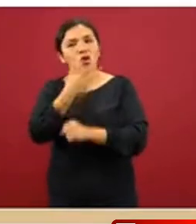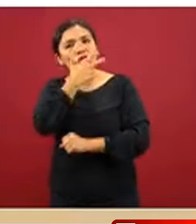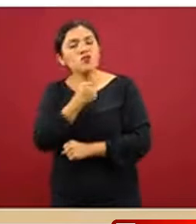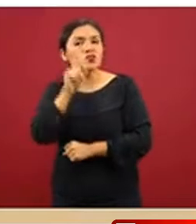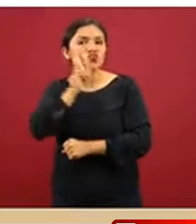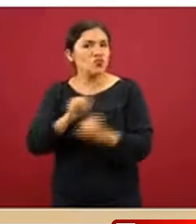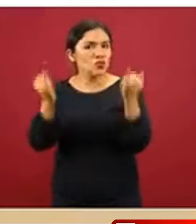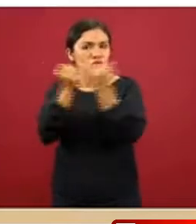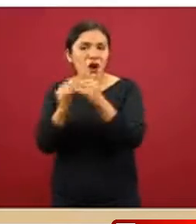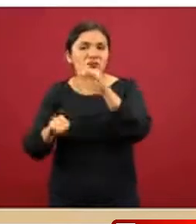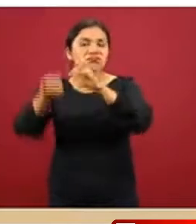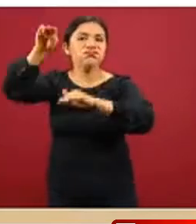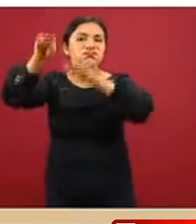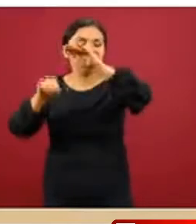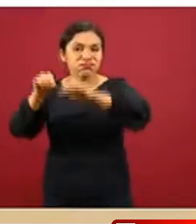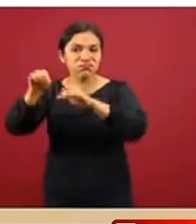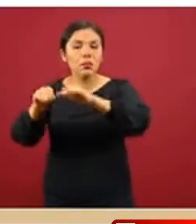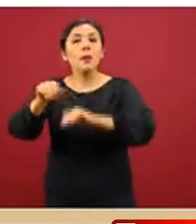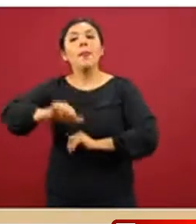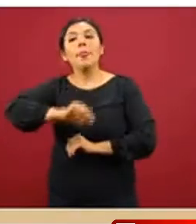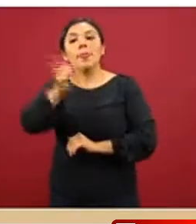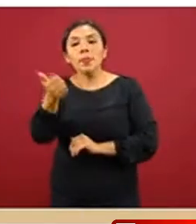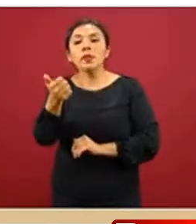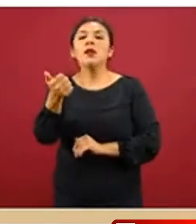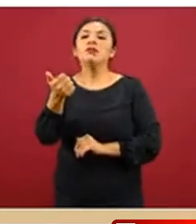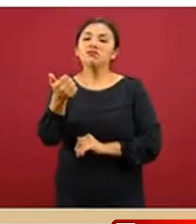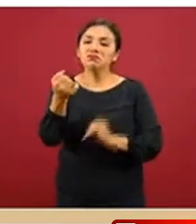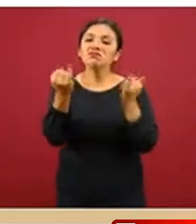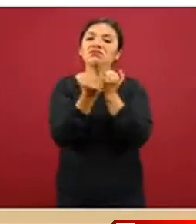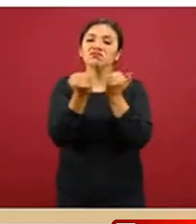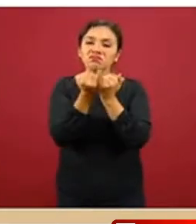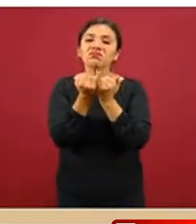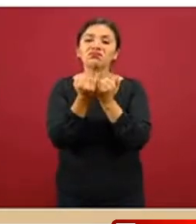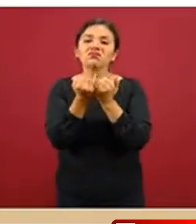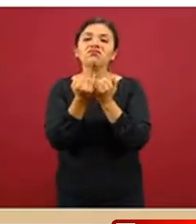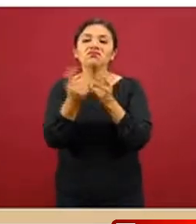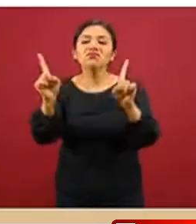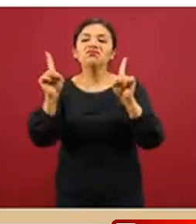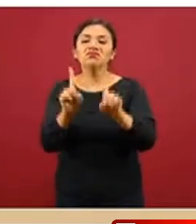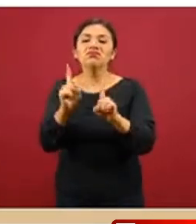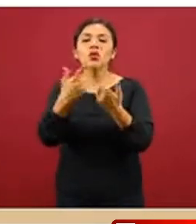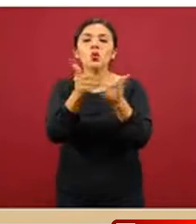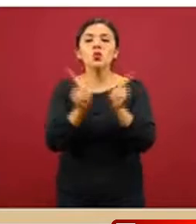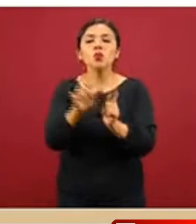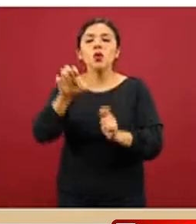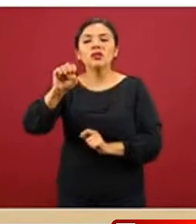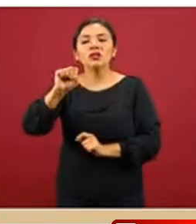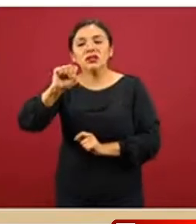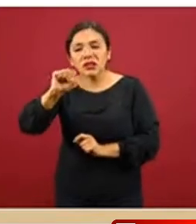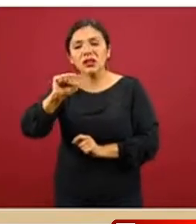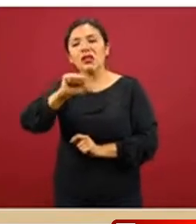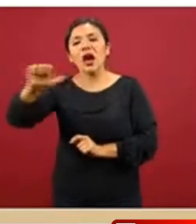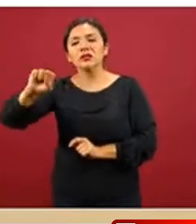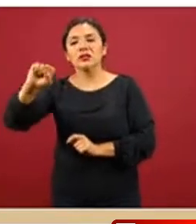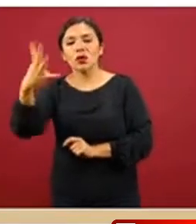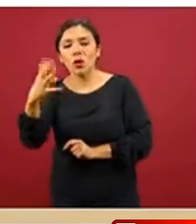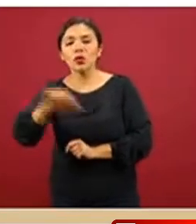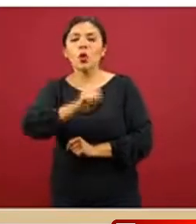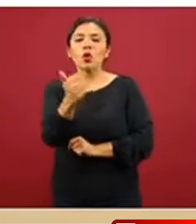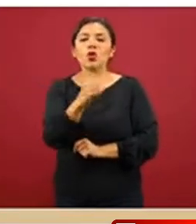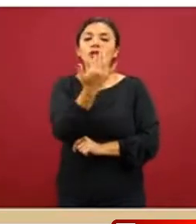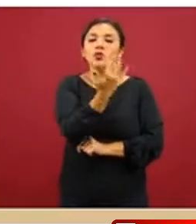las mujeres, lógicamente, flanqueados también por el grupo de 60 a 64 y 50